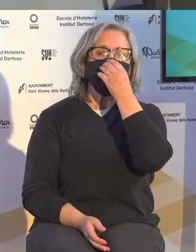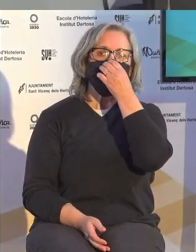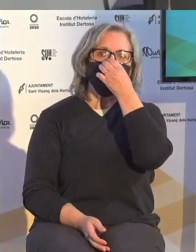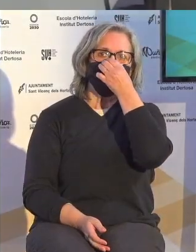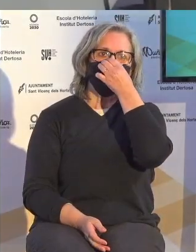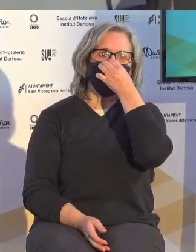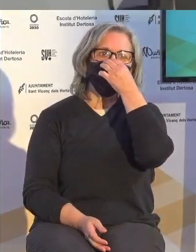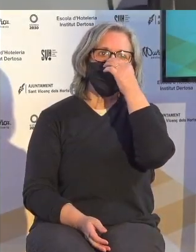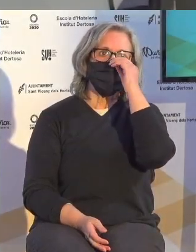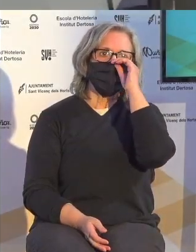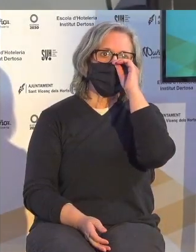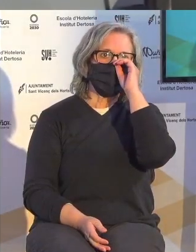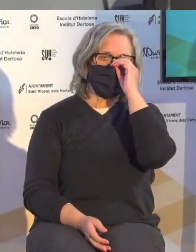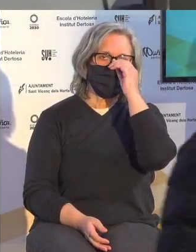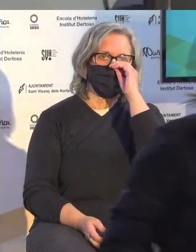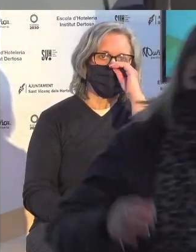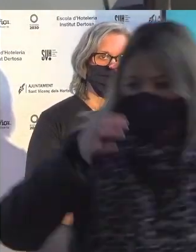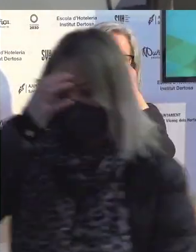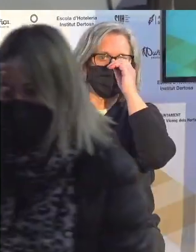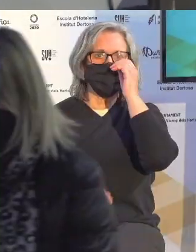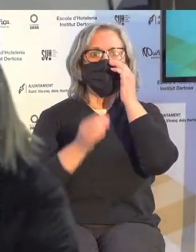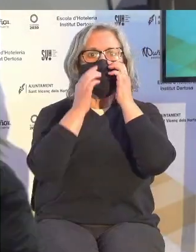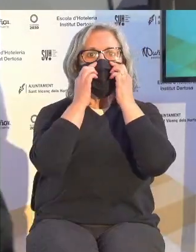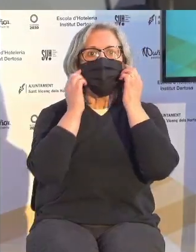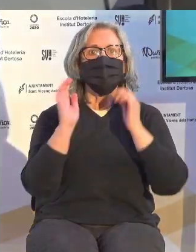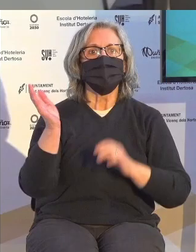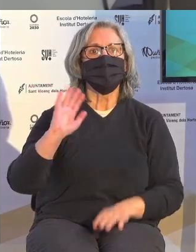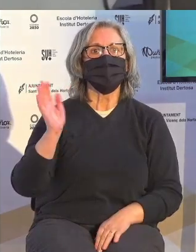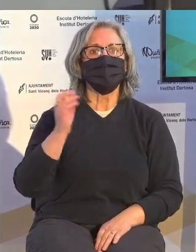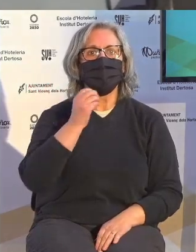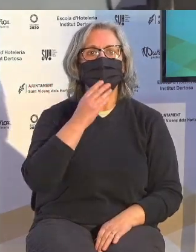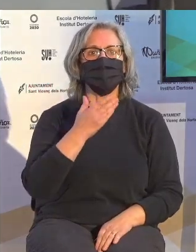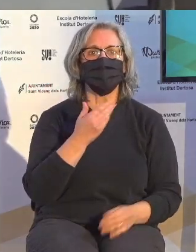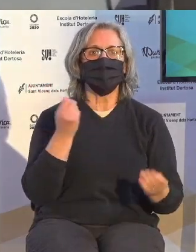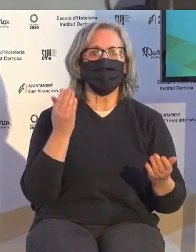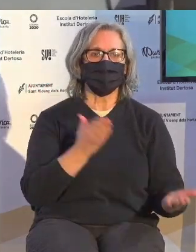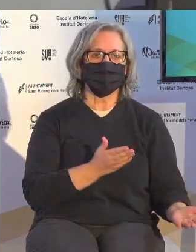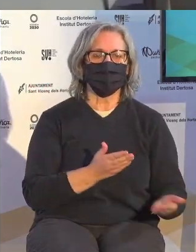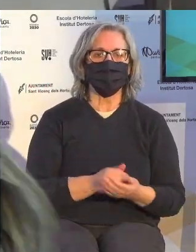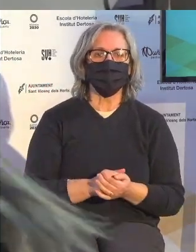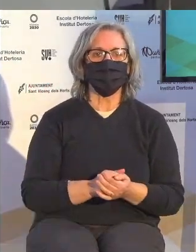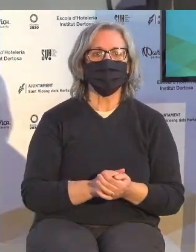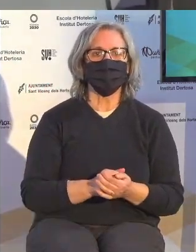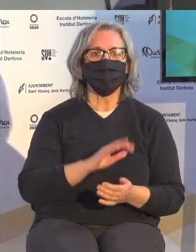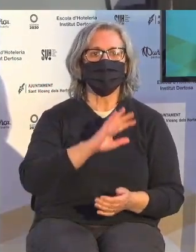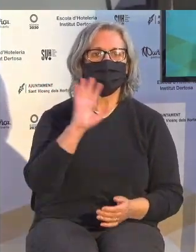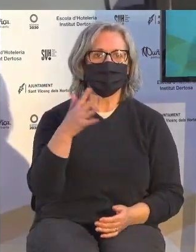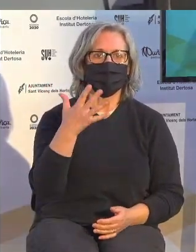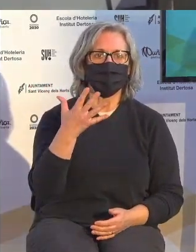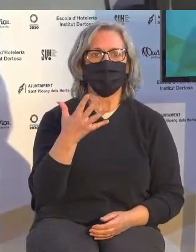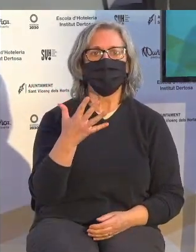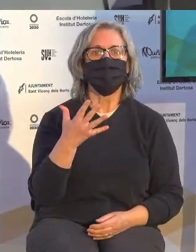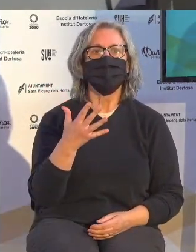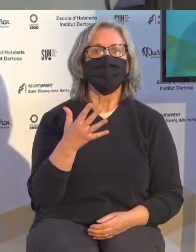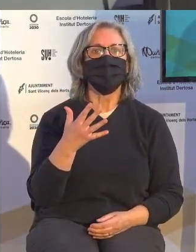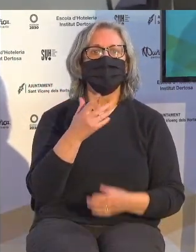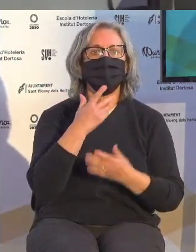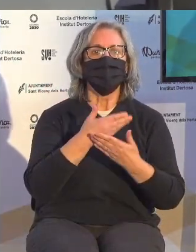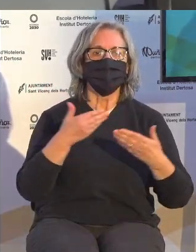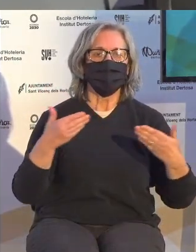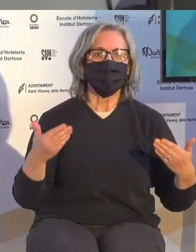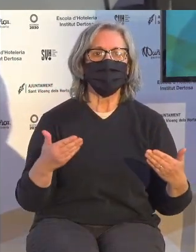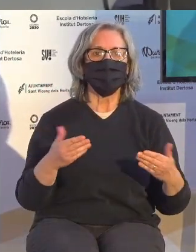dones benvingut de benvinguda a las internas y la sensación de que está sin que la muestra internacional